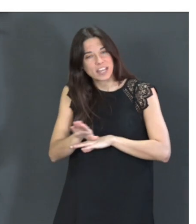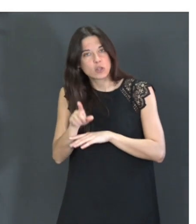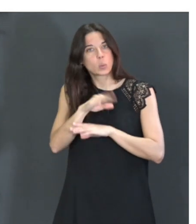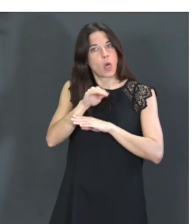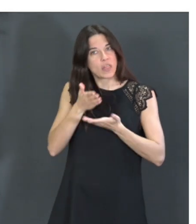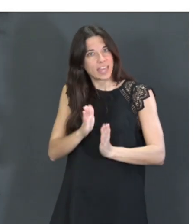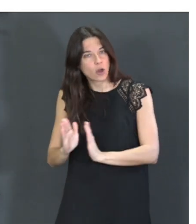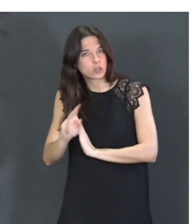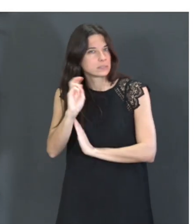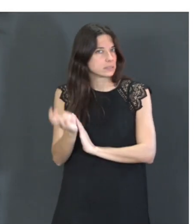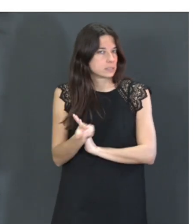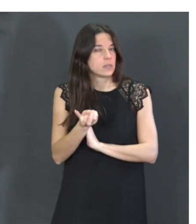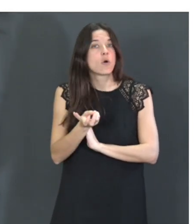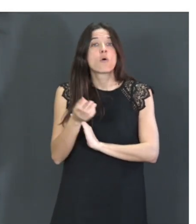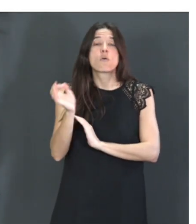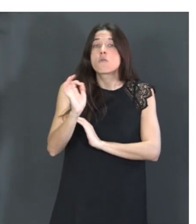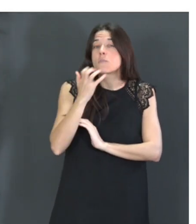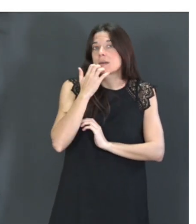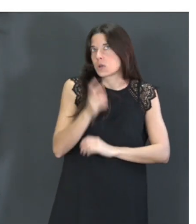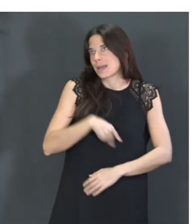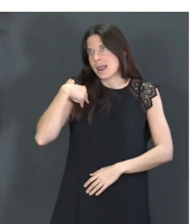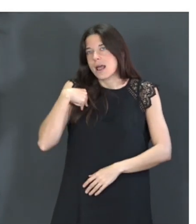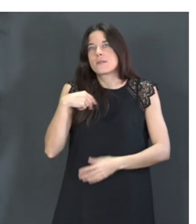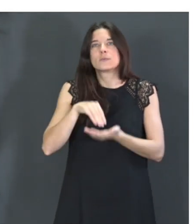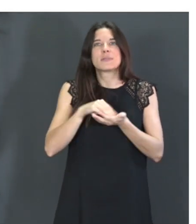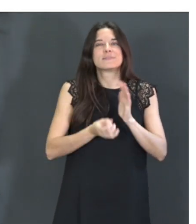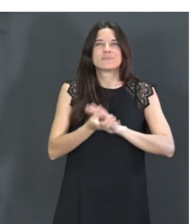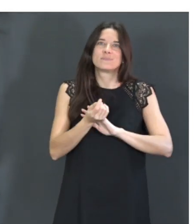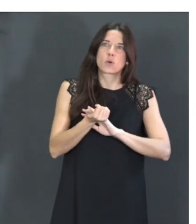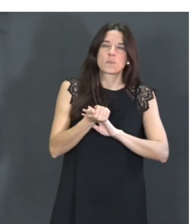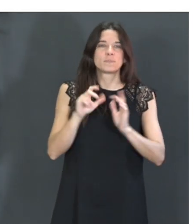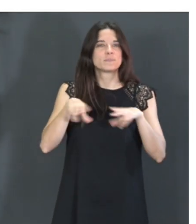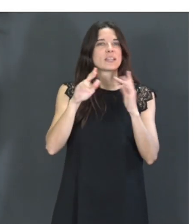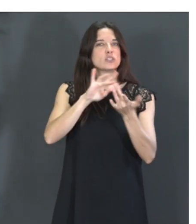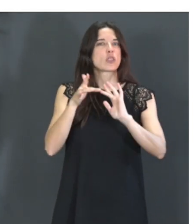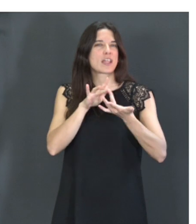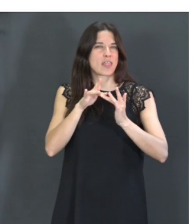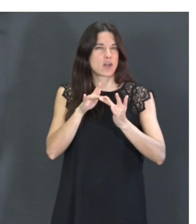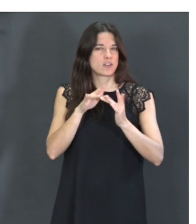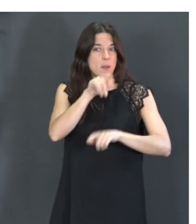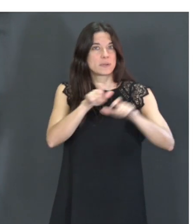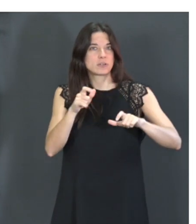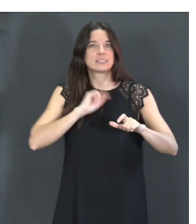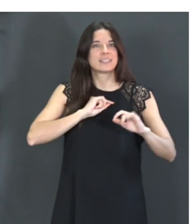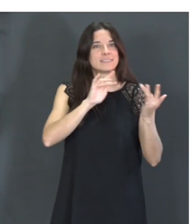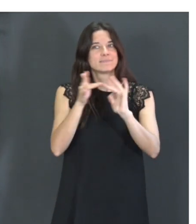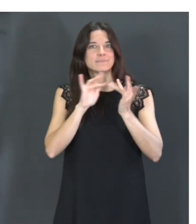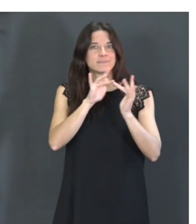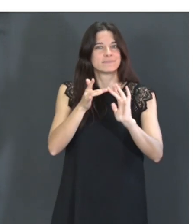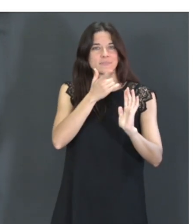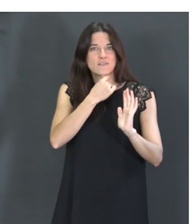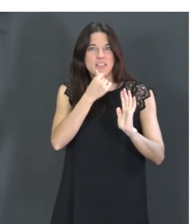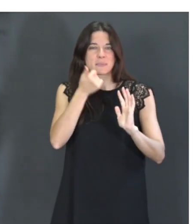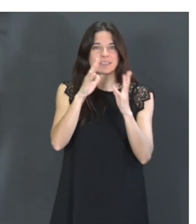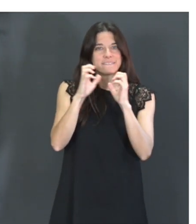hijos, o en general se genera mucha socialización. Las personas se sienten con